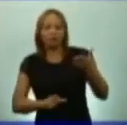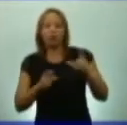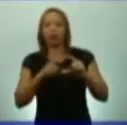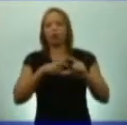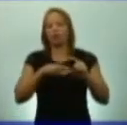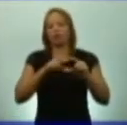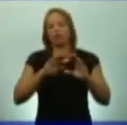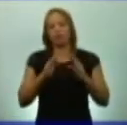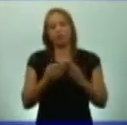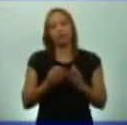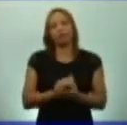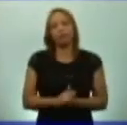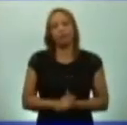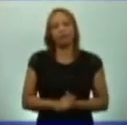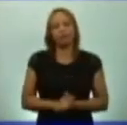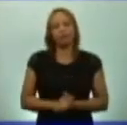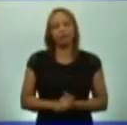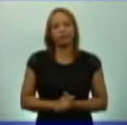contenidos.